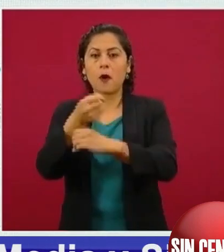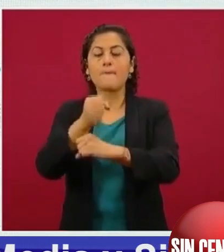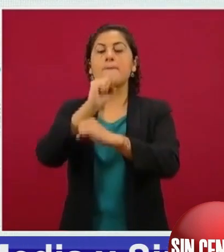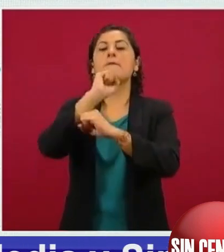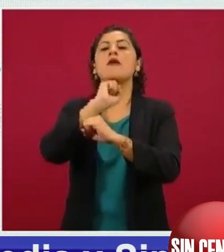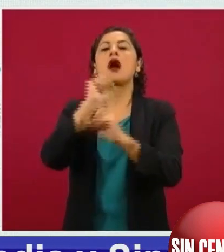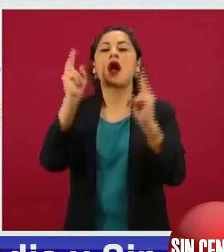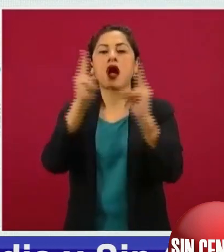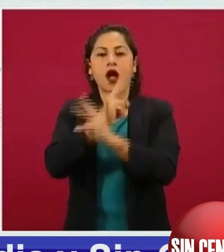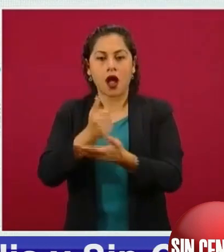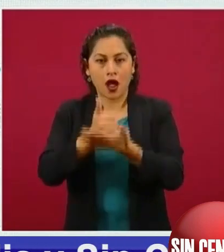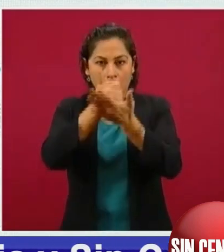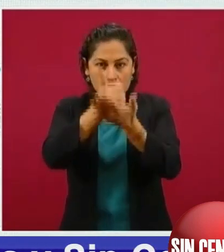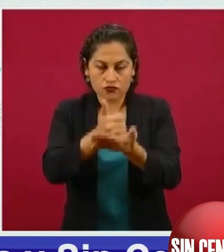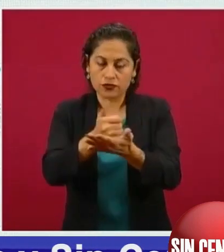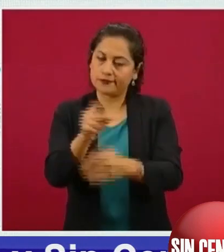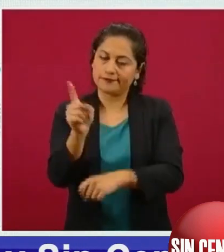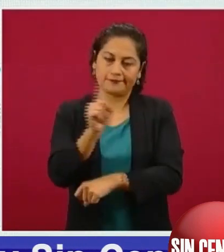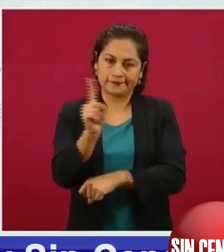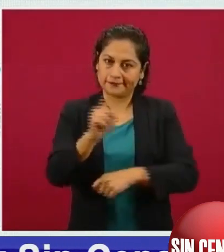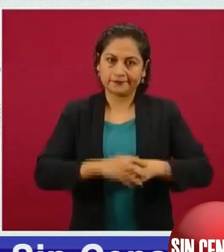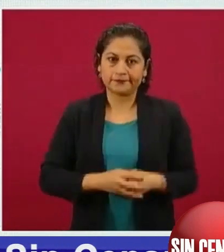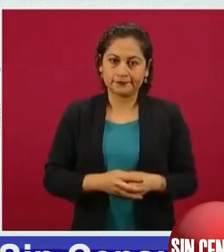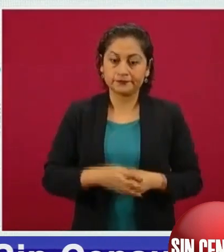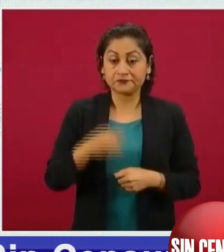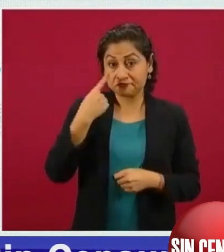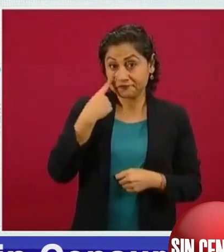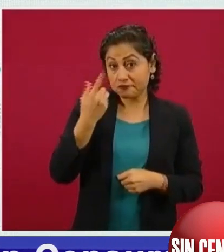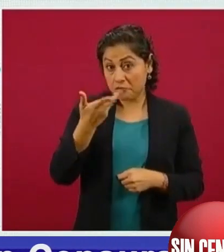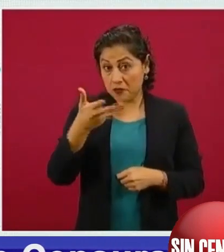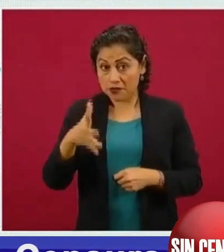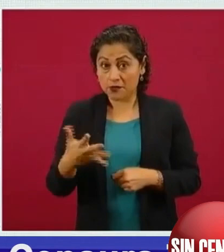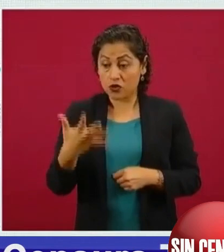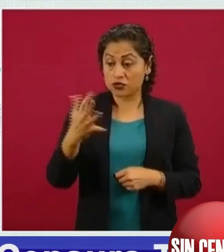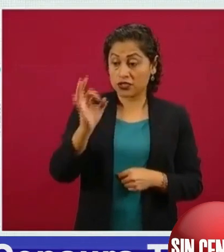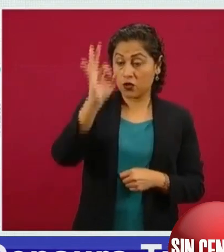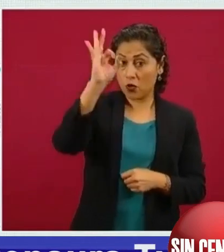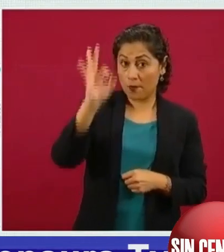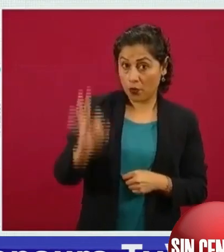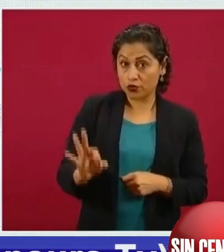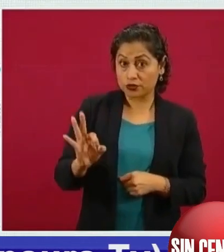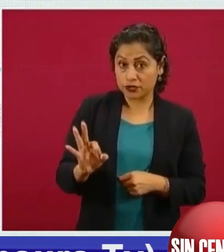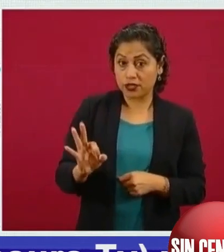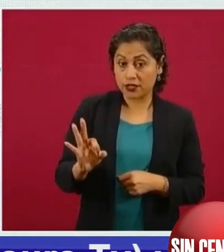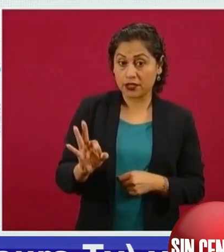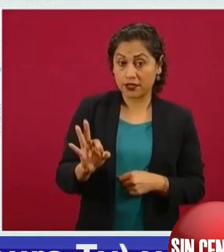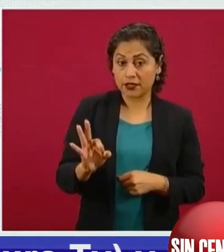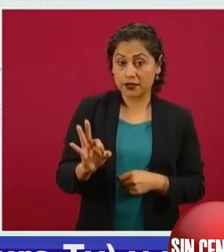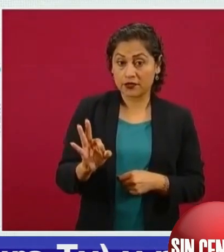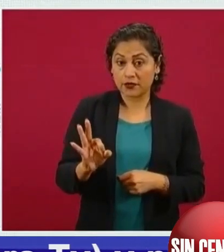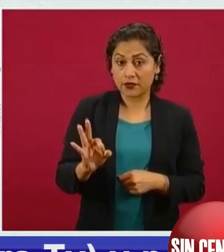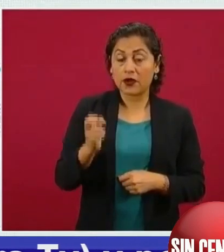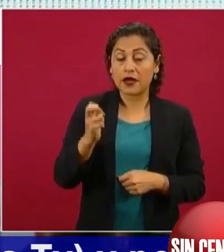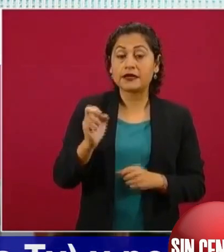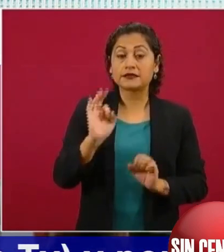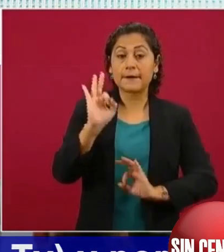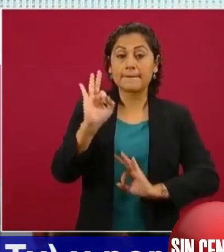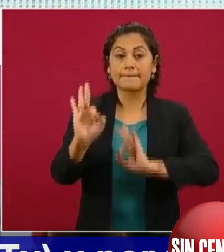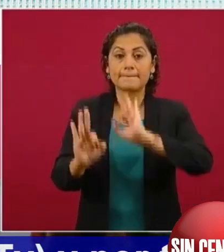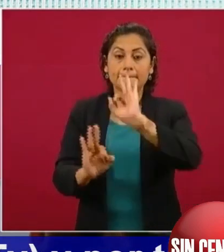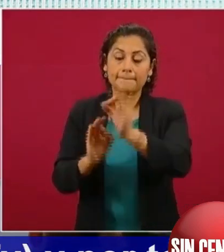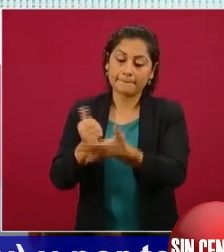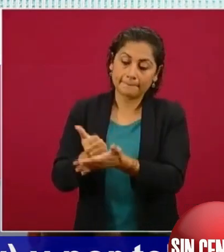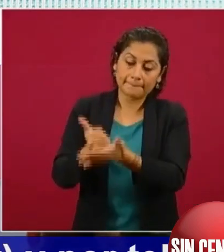intubadas. Y la minoría, es 5%, tienen una atención de